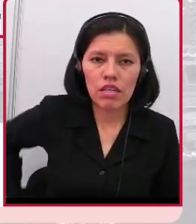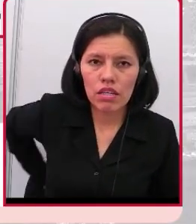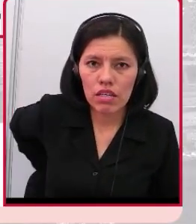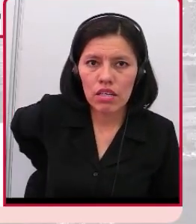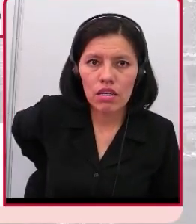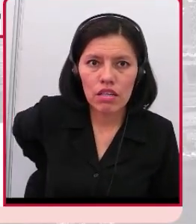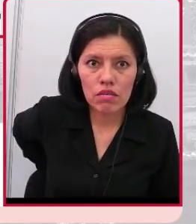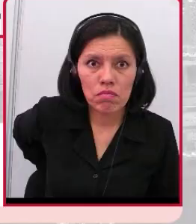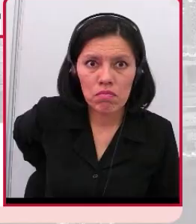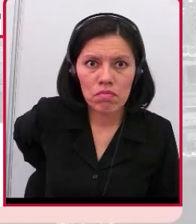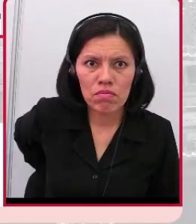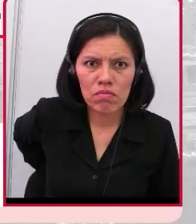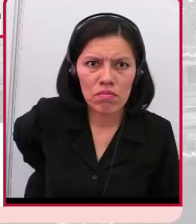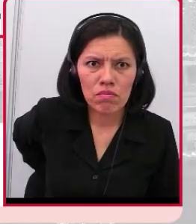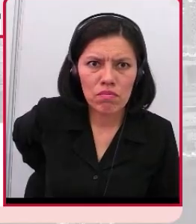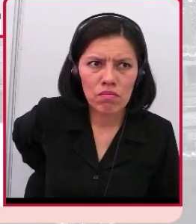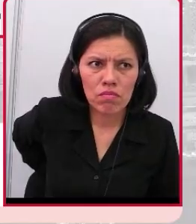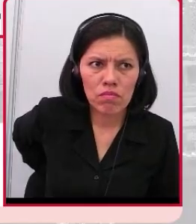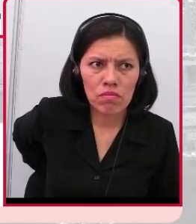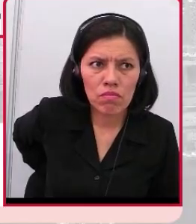Luego de eso hemos desarrollado